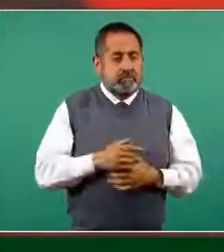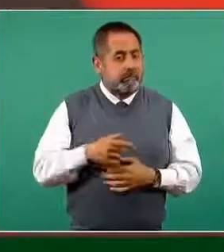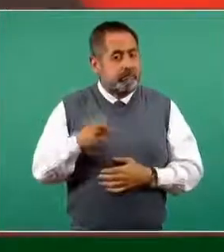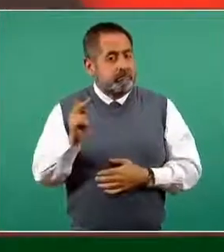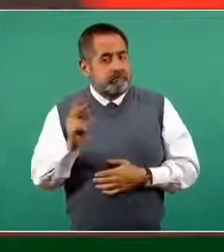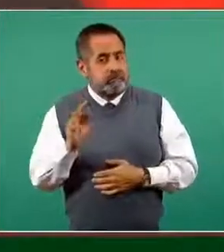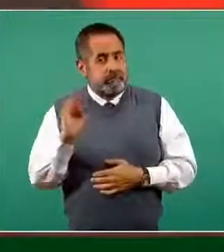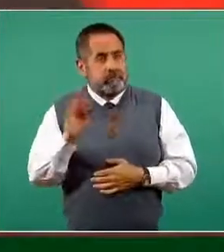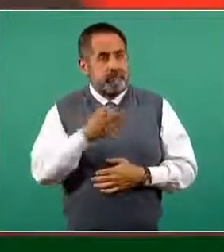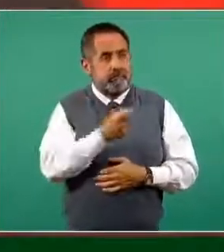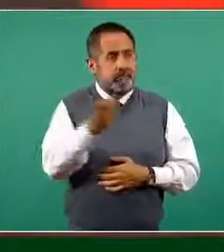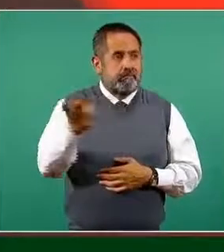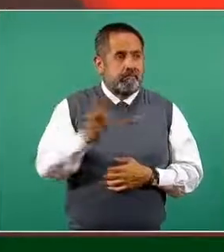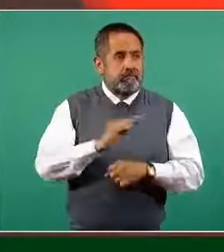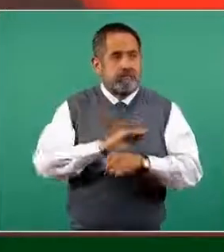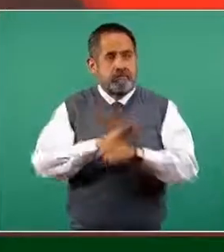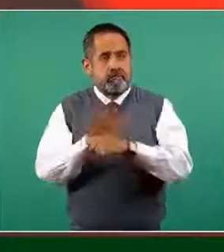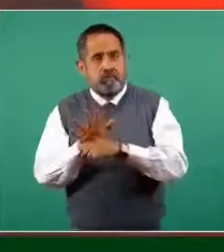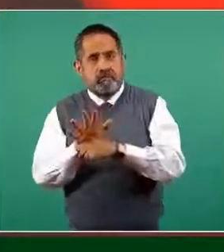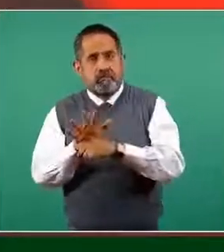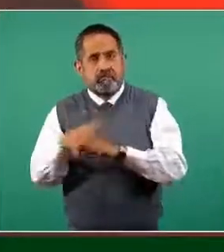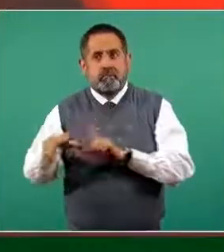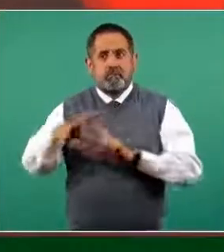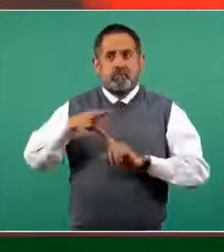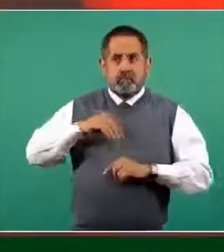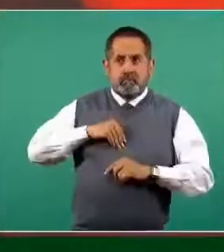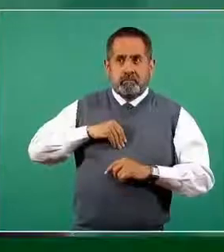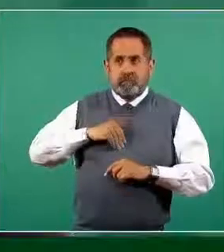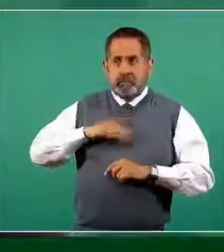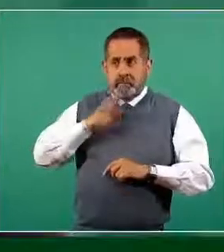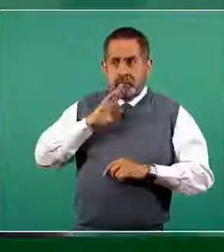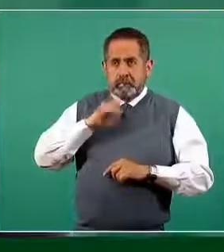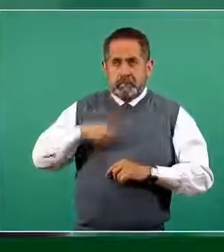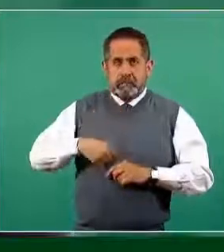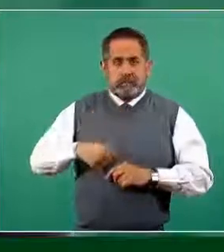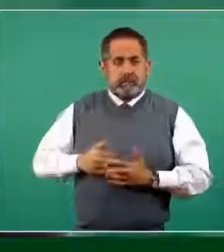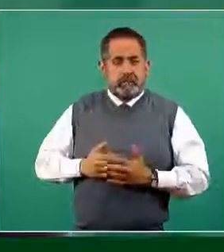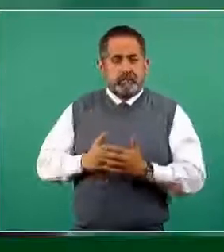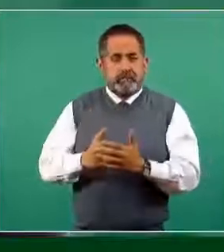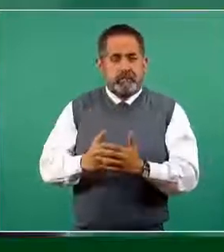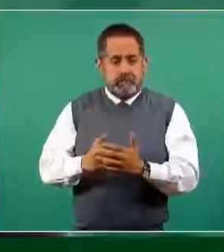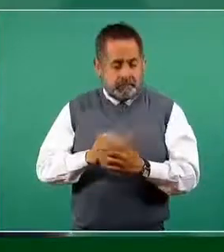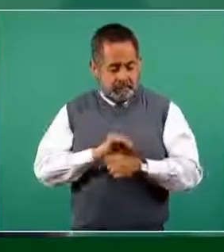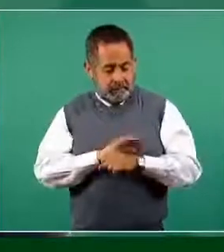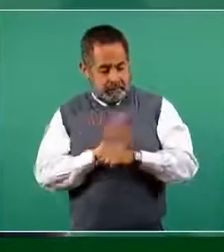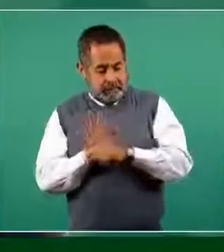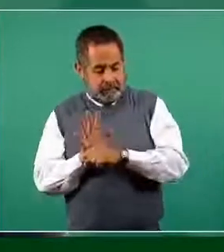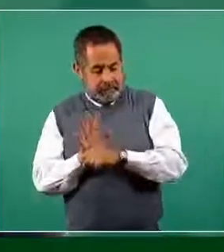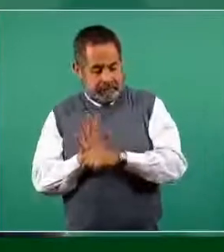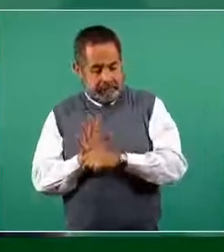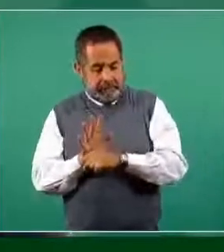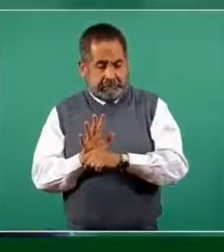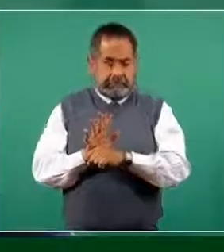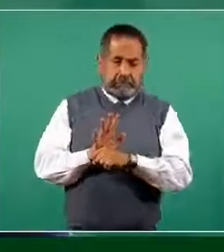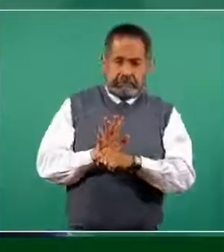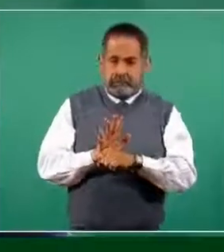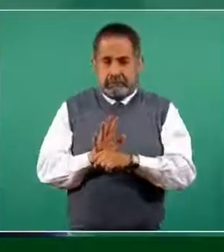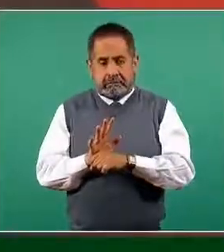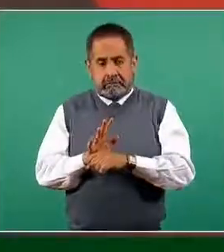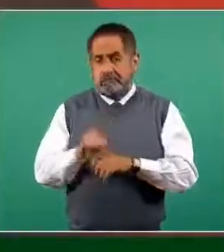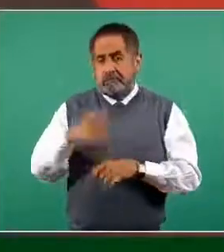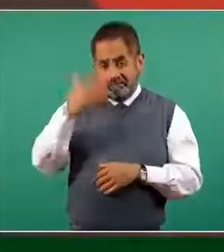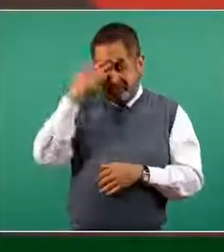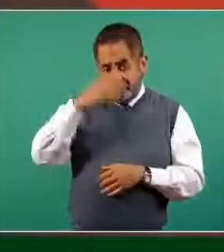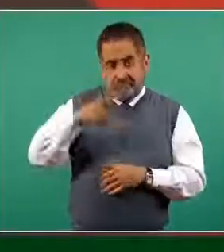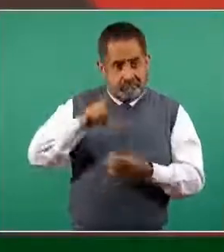tanto complicaciones para la mamá y el niño en formación por la enfermedad, que se conoce